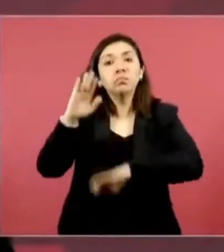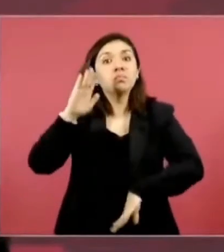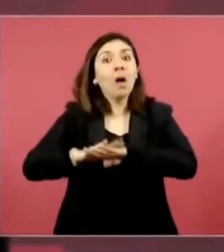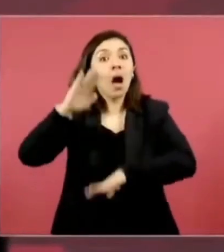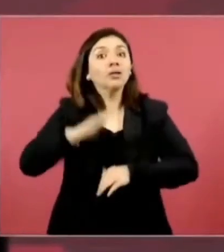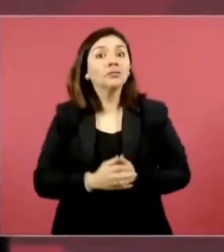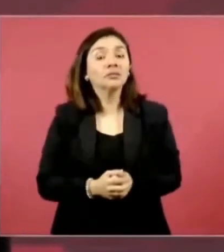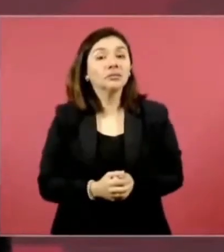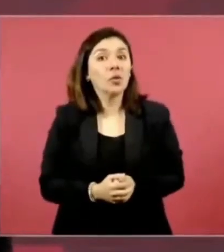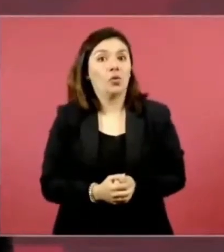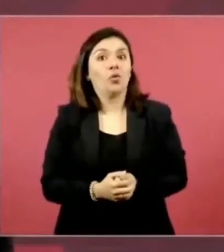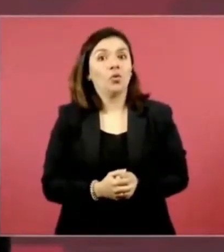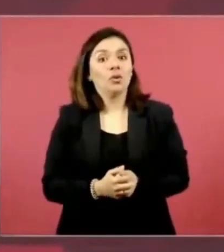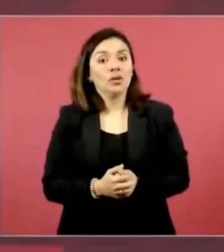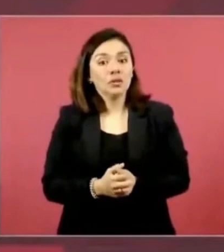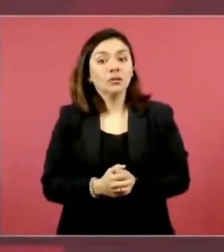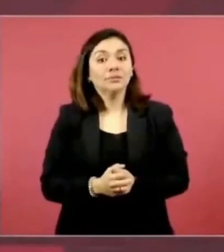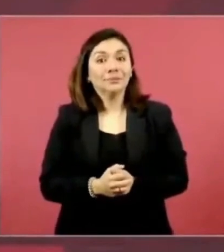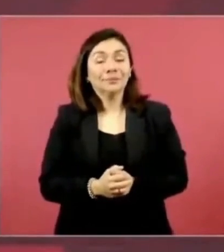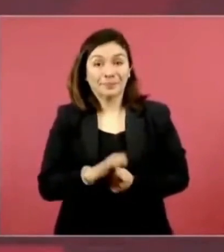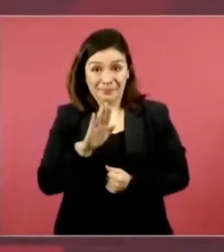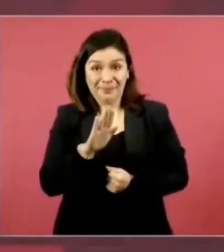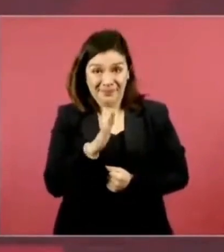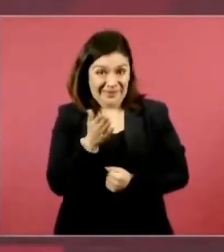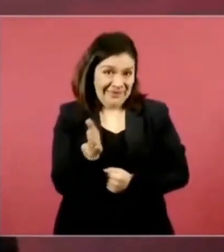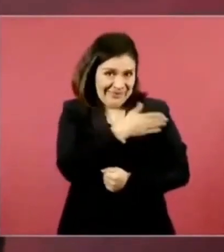pero este año